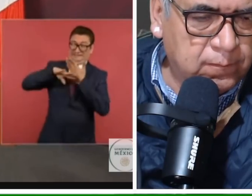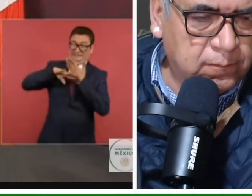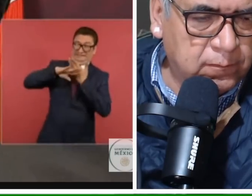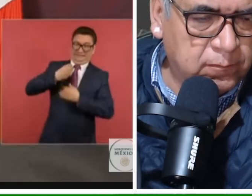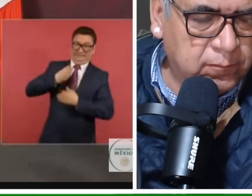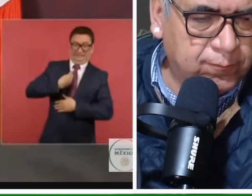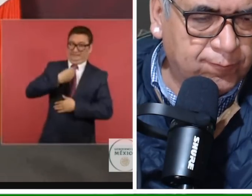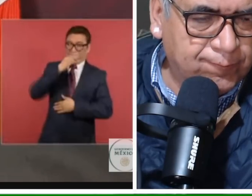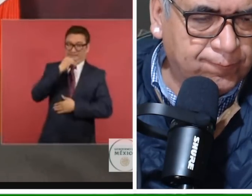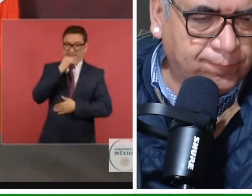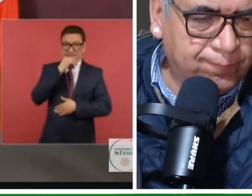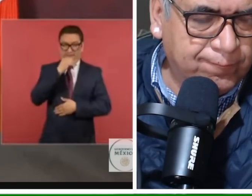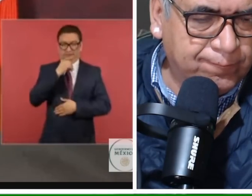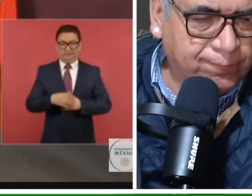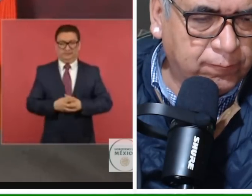una lanzada en medios.